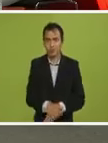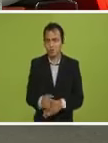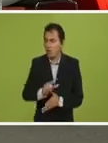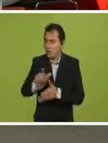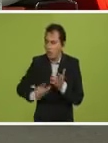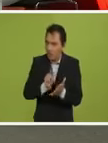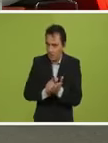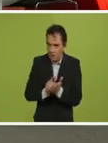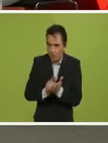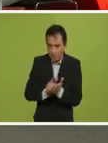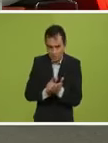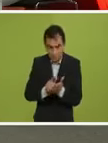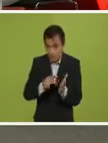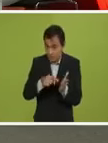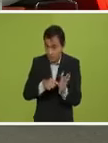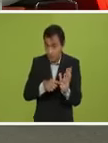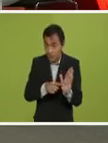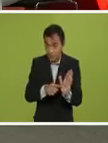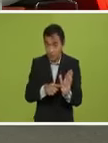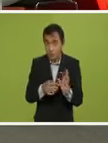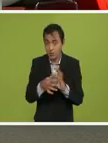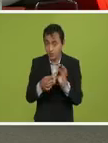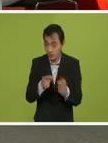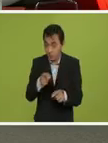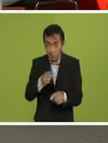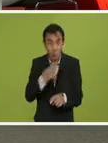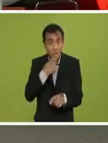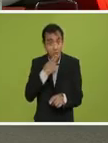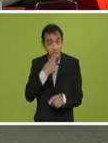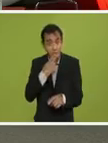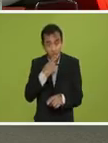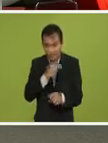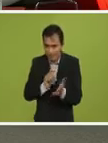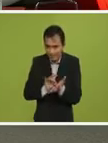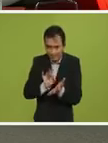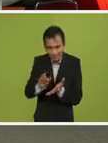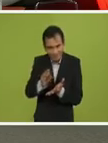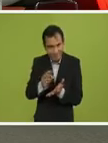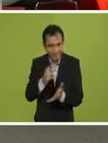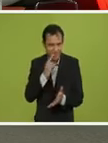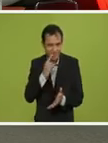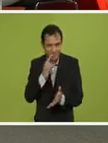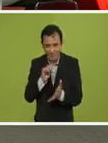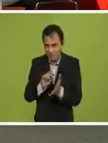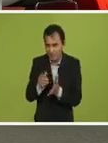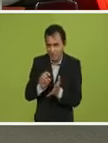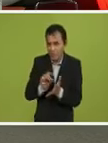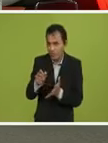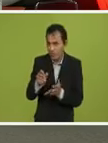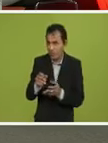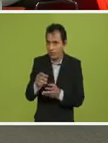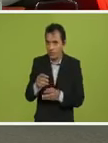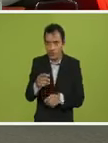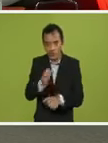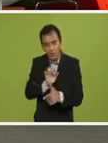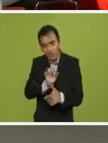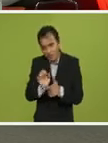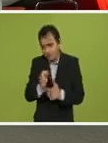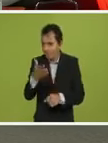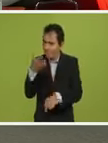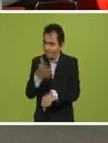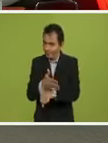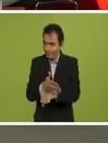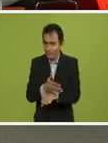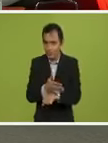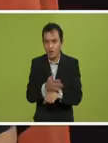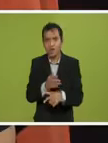haces mal uso de una imagen, puedes sufrir un castigo. Ahora lo que nos toca a las instituciones es trabajar muy de cerca, sobre todo con